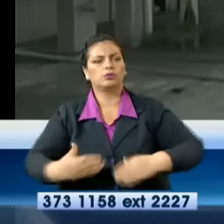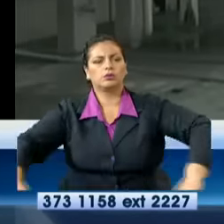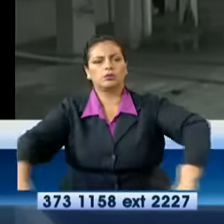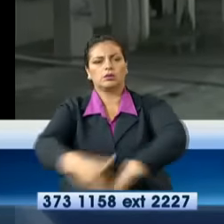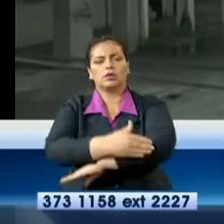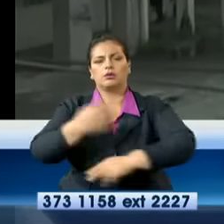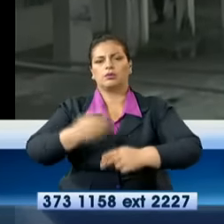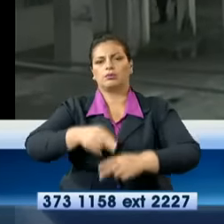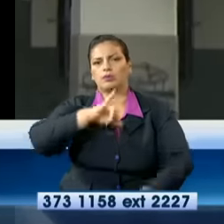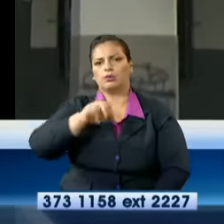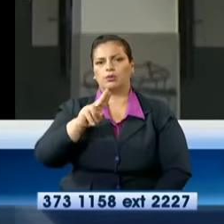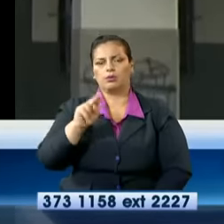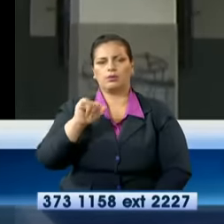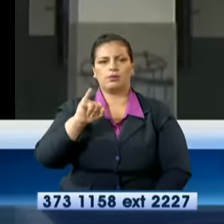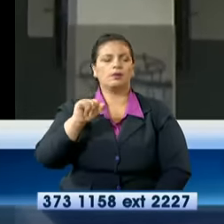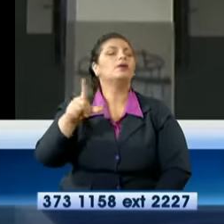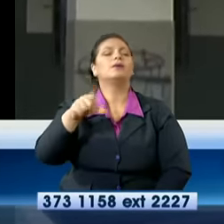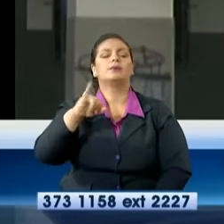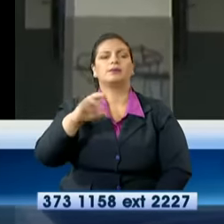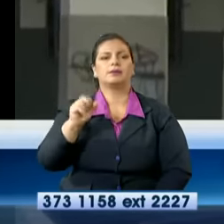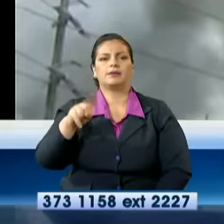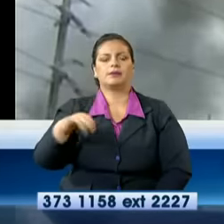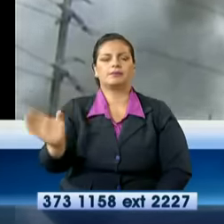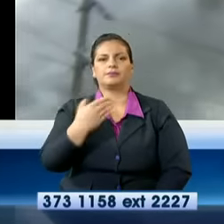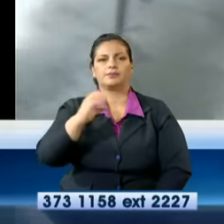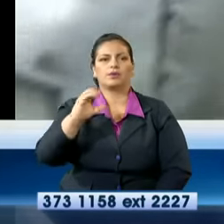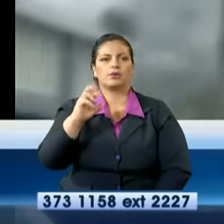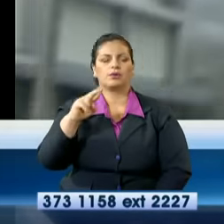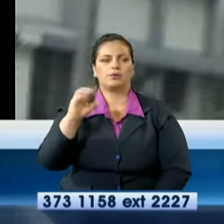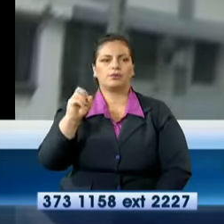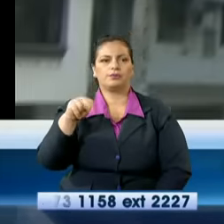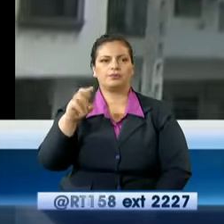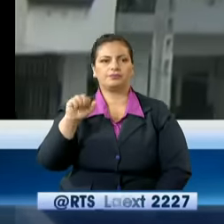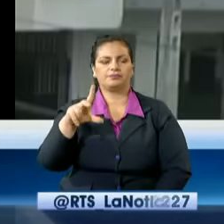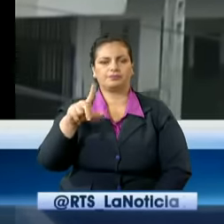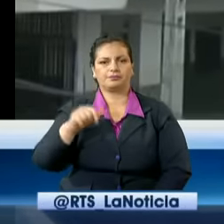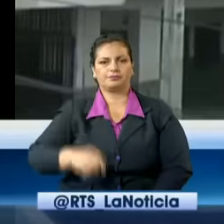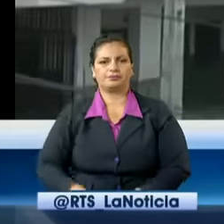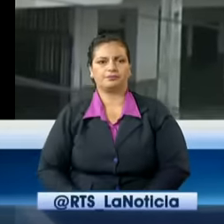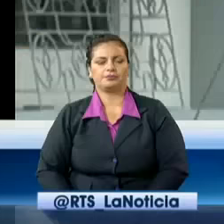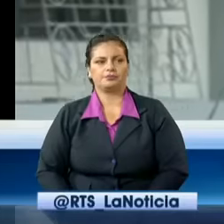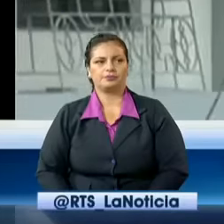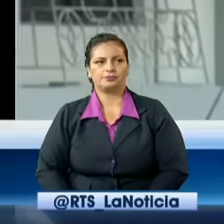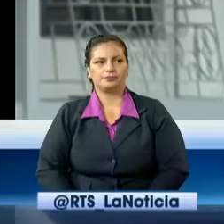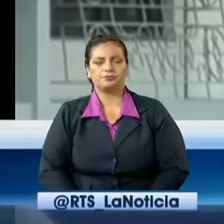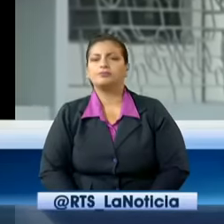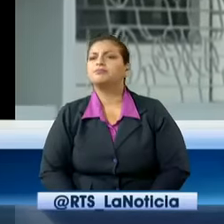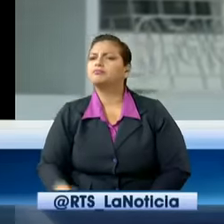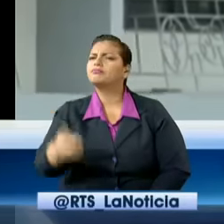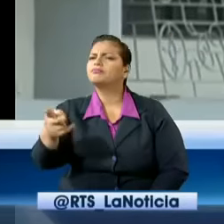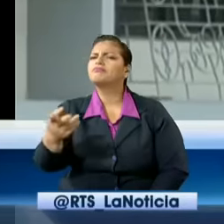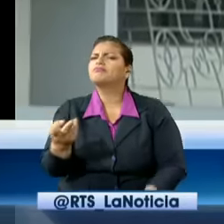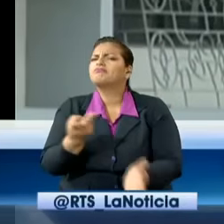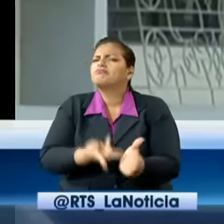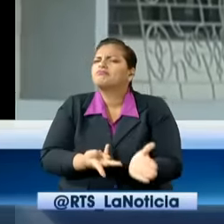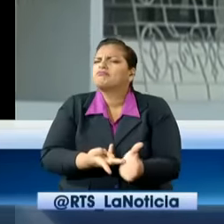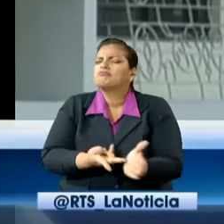fuego se originó en un departamento de la planta alta de este inmueble, al parecer en las conexiones del aire